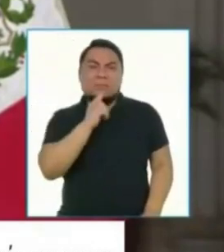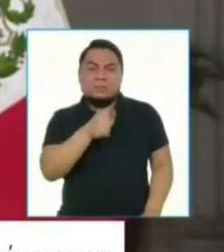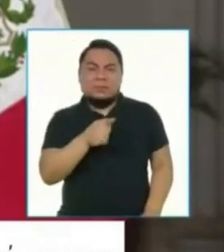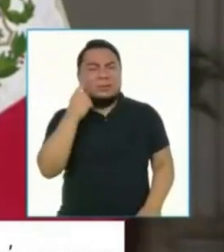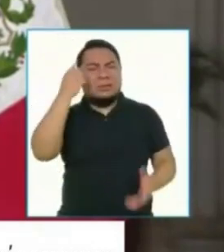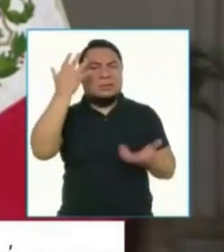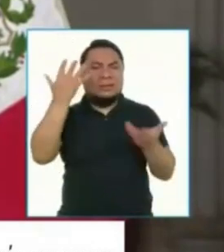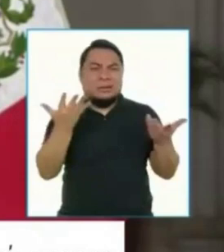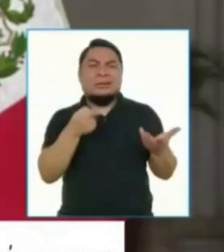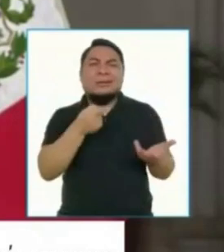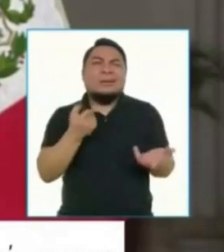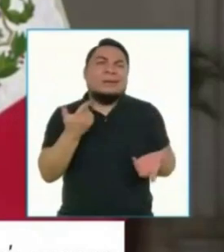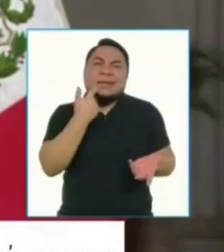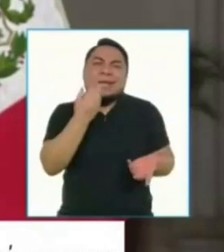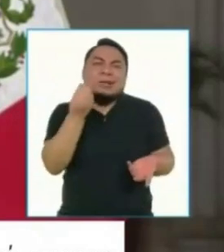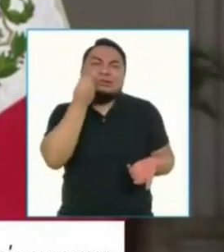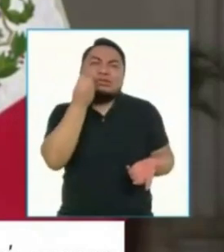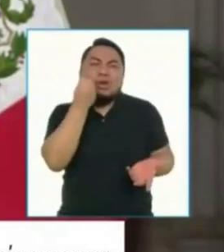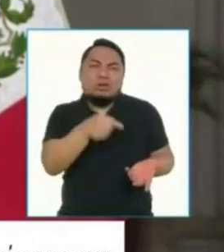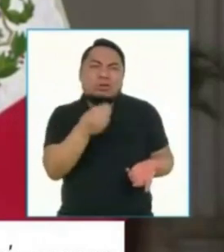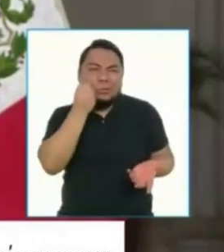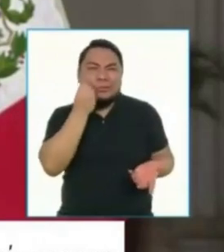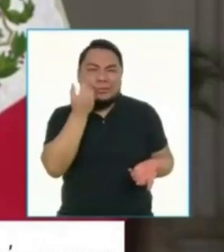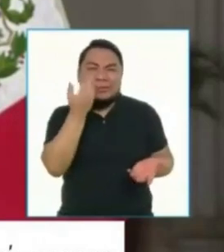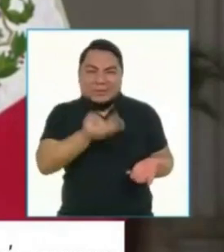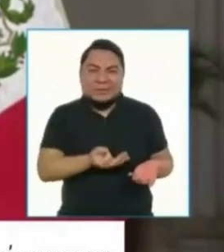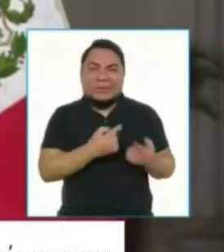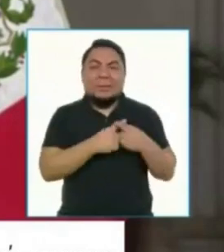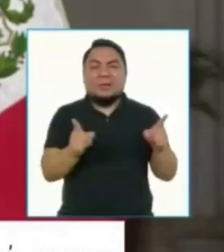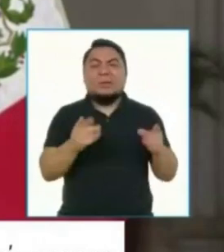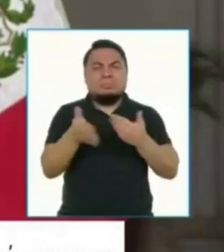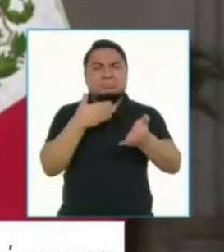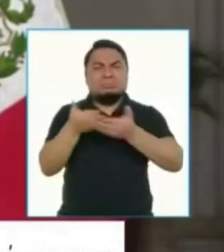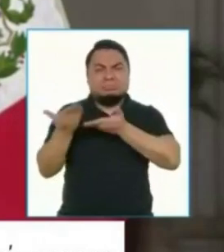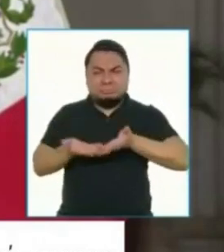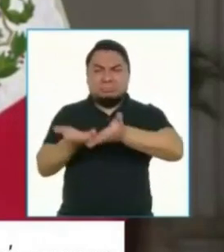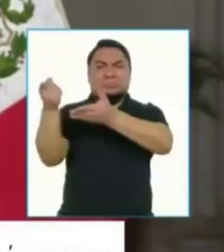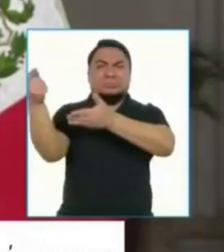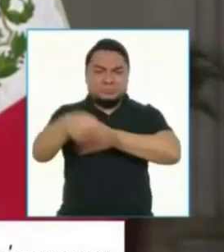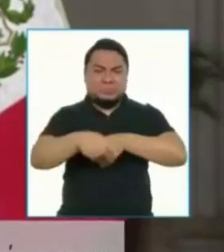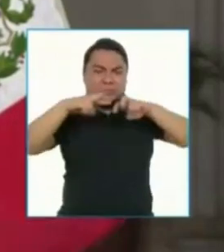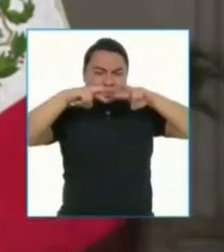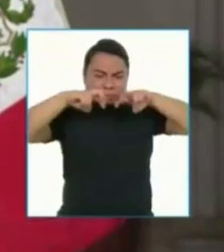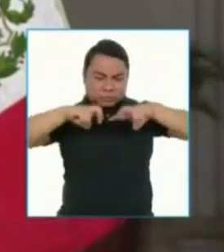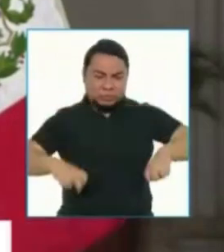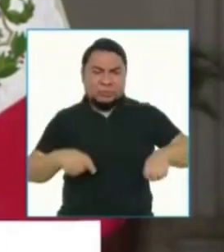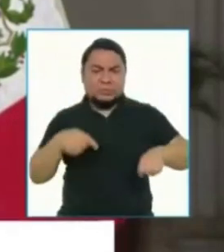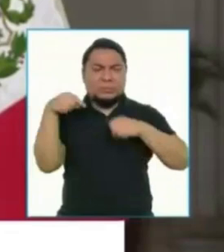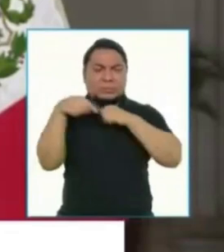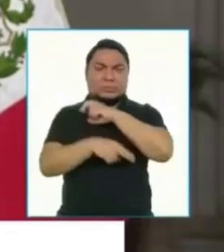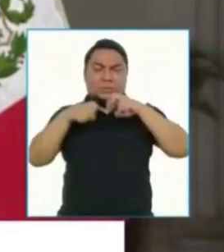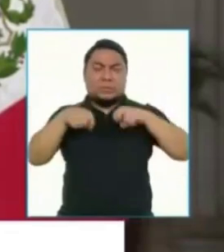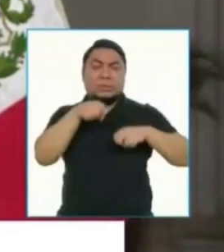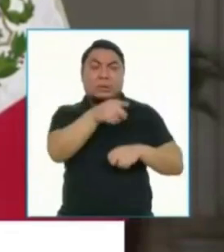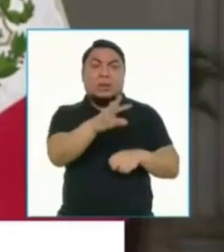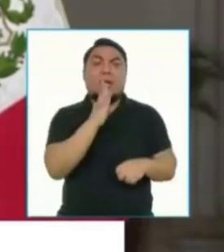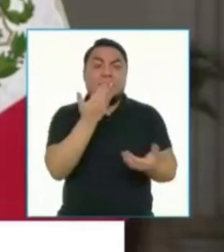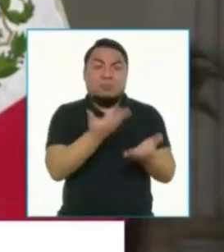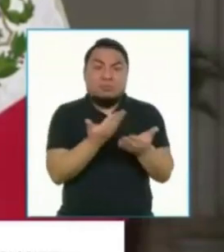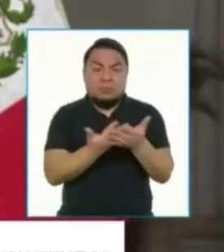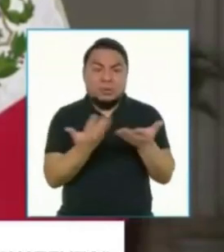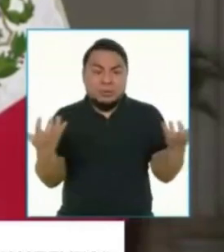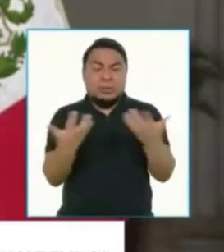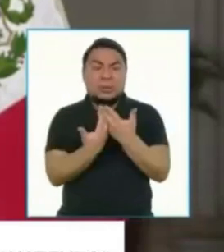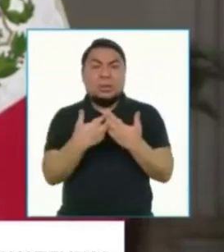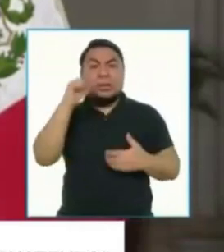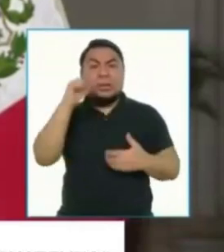digamos, incendiar algo que sin conocer. Por ejemplo, el PBI de la India, que puede ser una potencia mundial nuclear y perteneciente